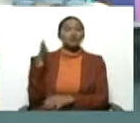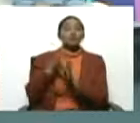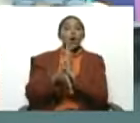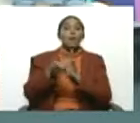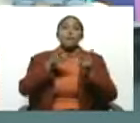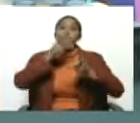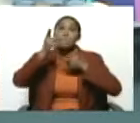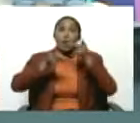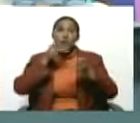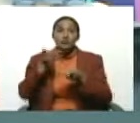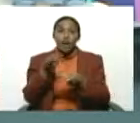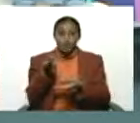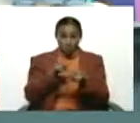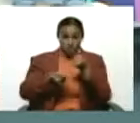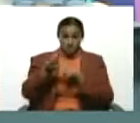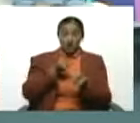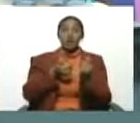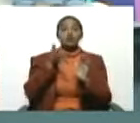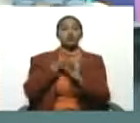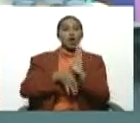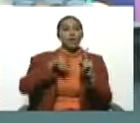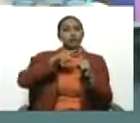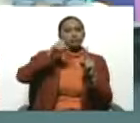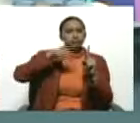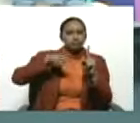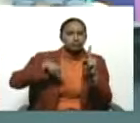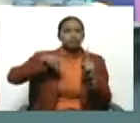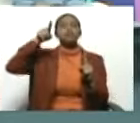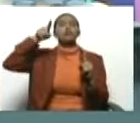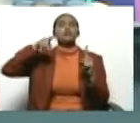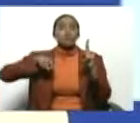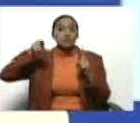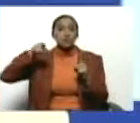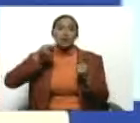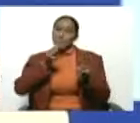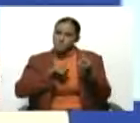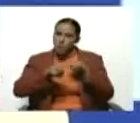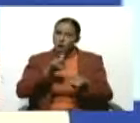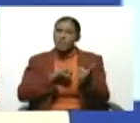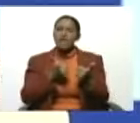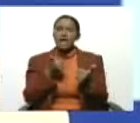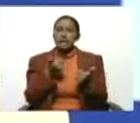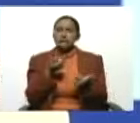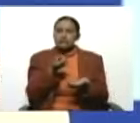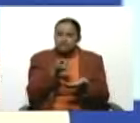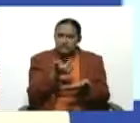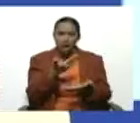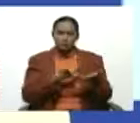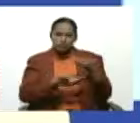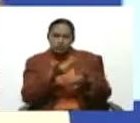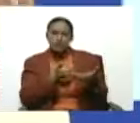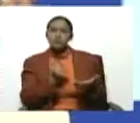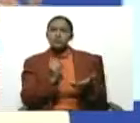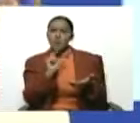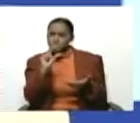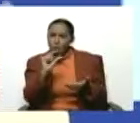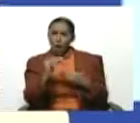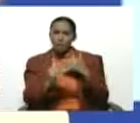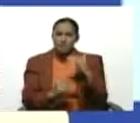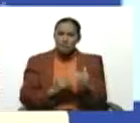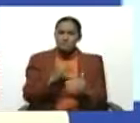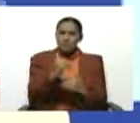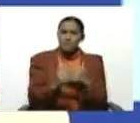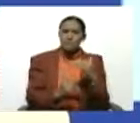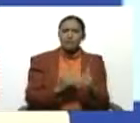caso puede ser menos efectiva debido a este fenómeno y se acumula entonces Muchas reservas en este caso